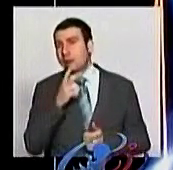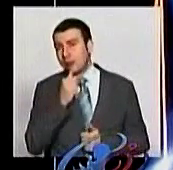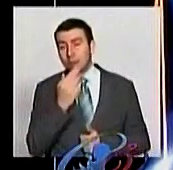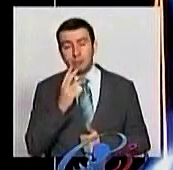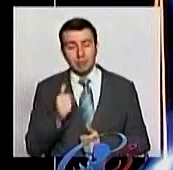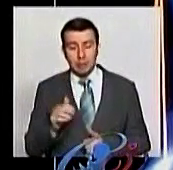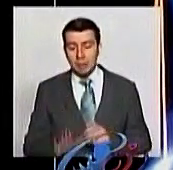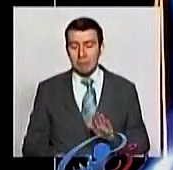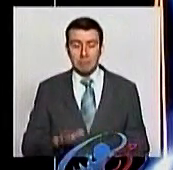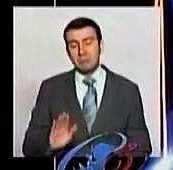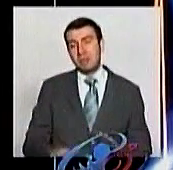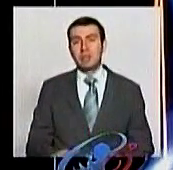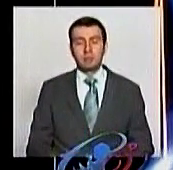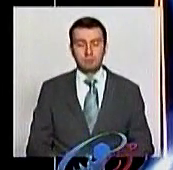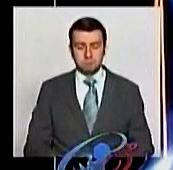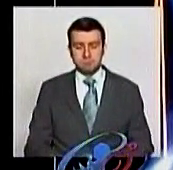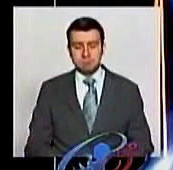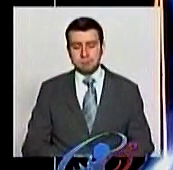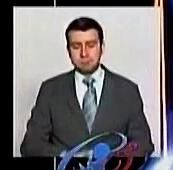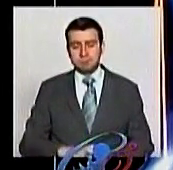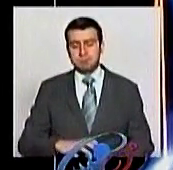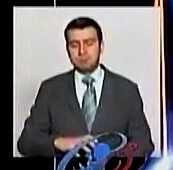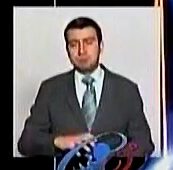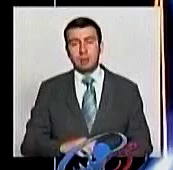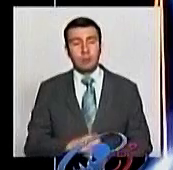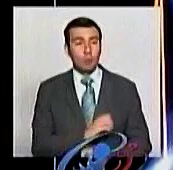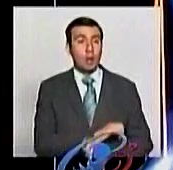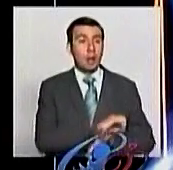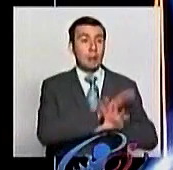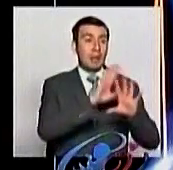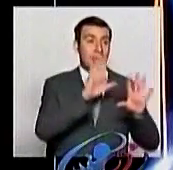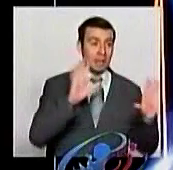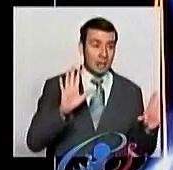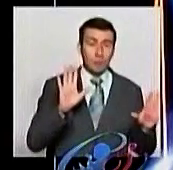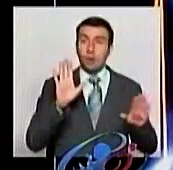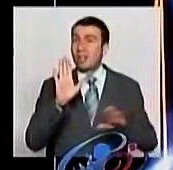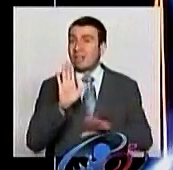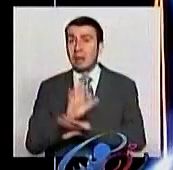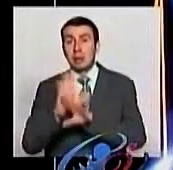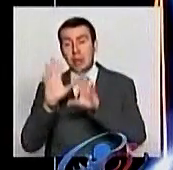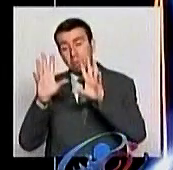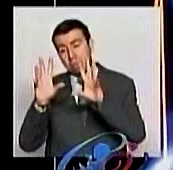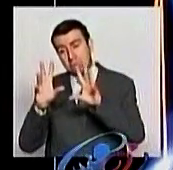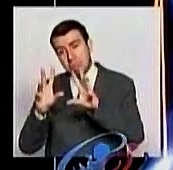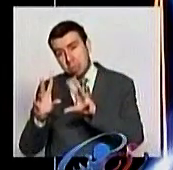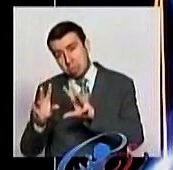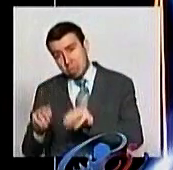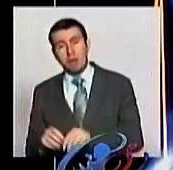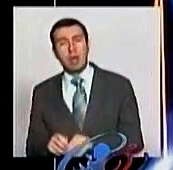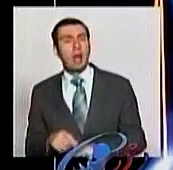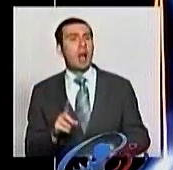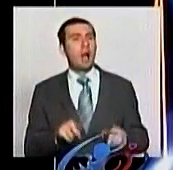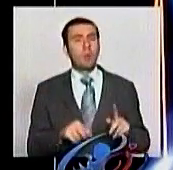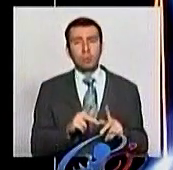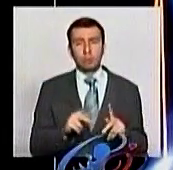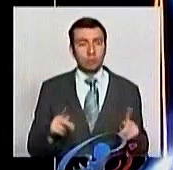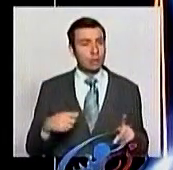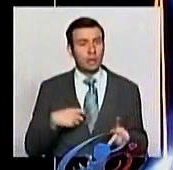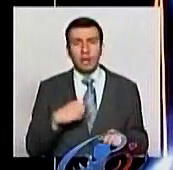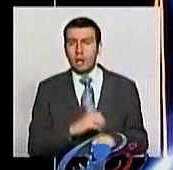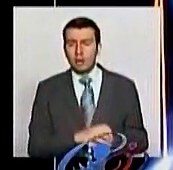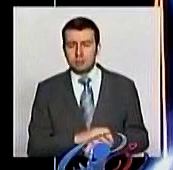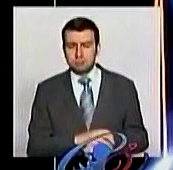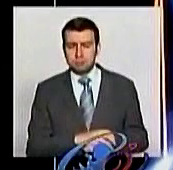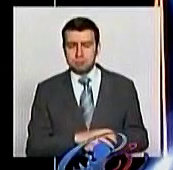esta hinchazón por lo general empieza por la mañana y por la tarde se va desvaneciendo. Algunos llegan a tener una hinchazón tan